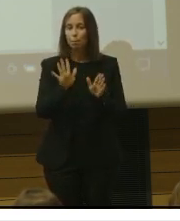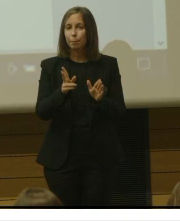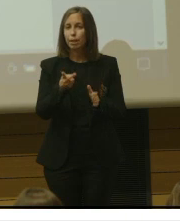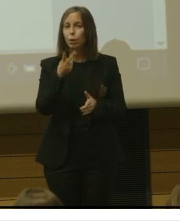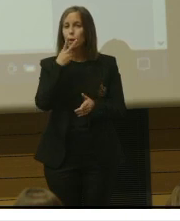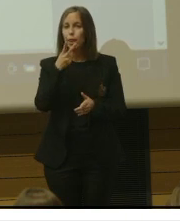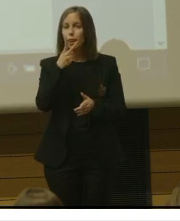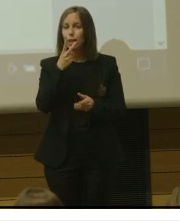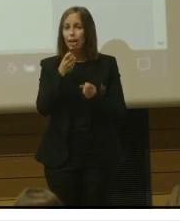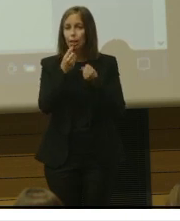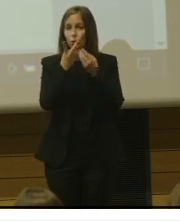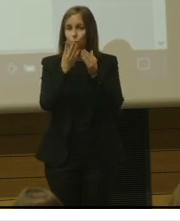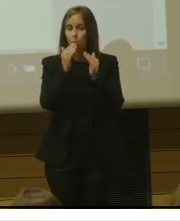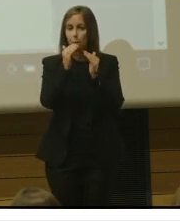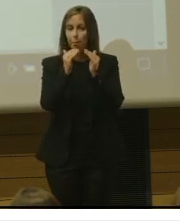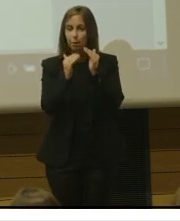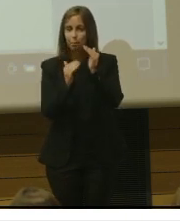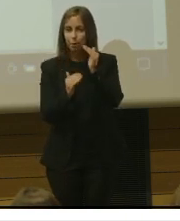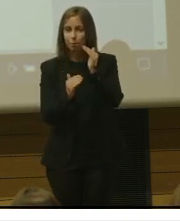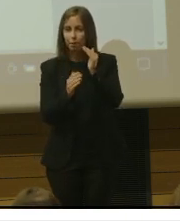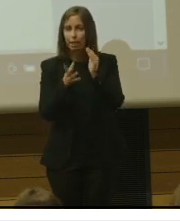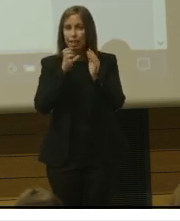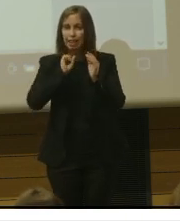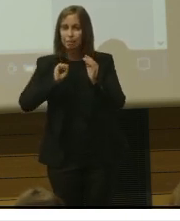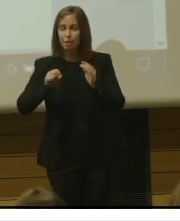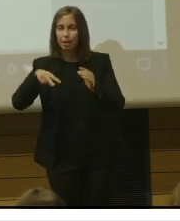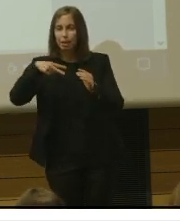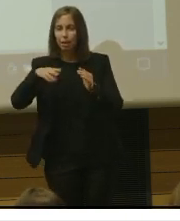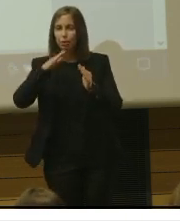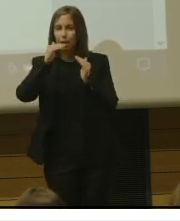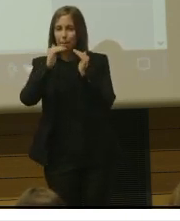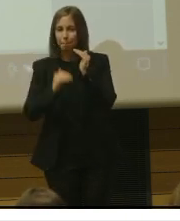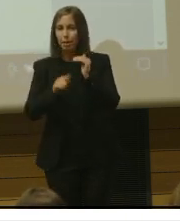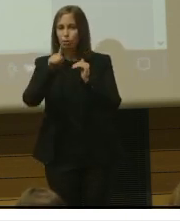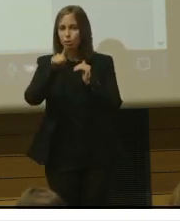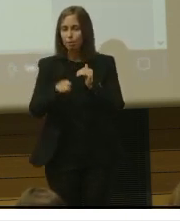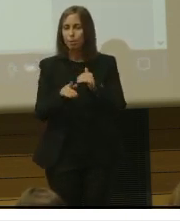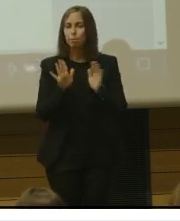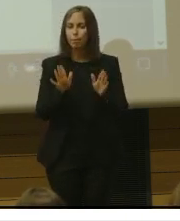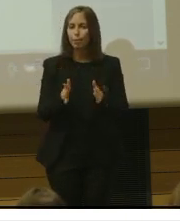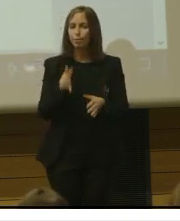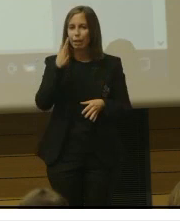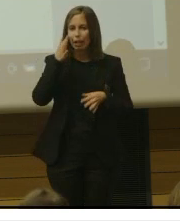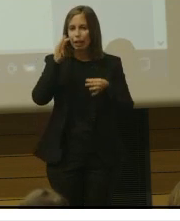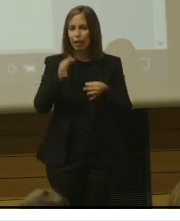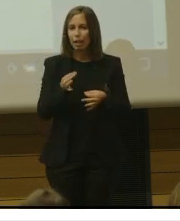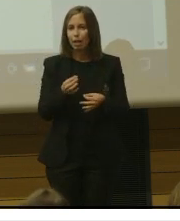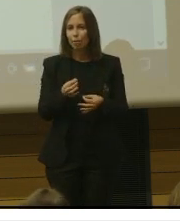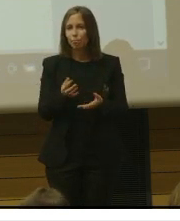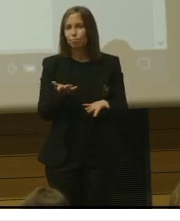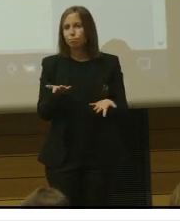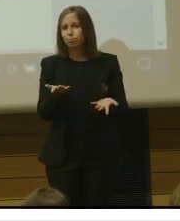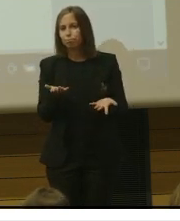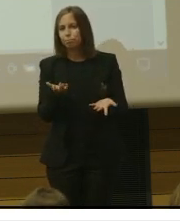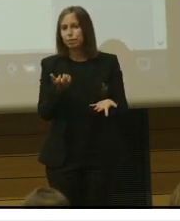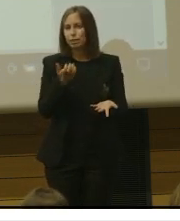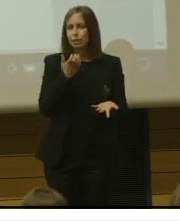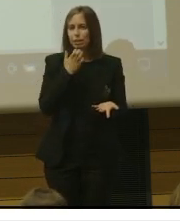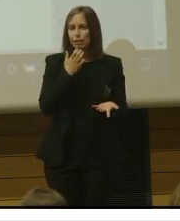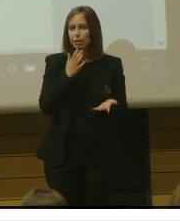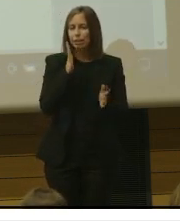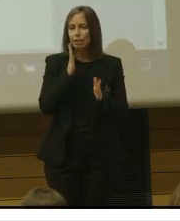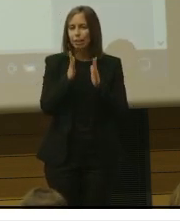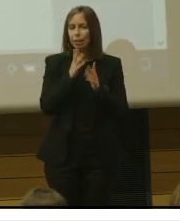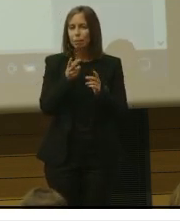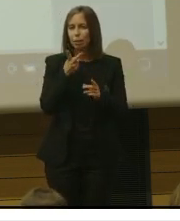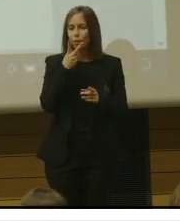día se reduce y el nivel de dependencia a la nicotina también baja, ¿no? Pero sí que es cierto que la probabilidad de que dejen de fumar, si no lo consiguen en el tratamiento, pues